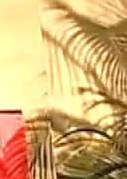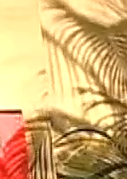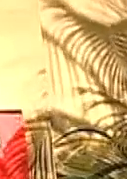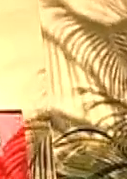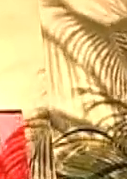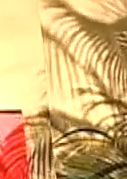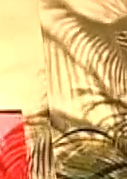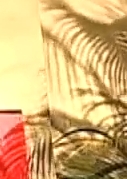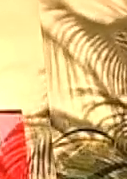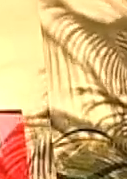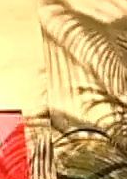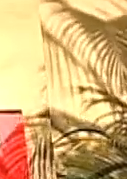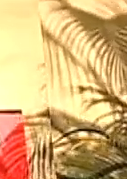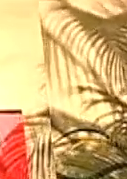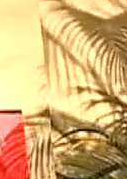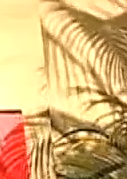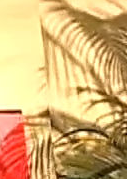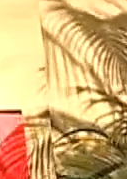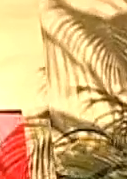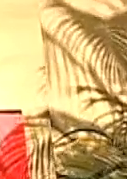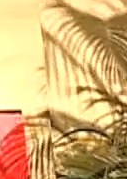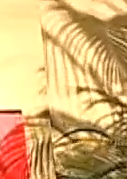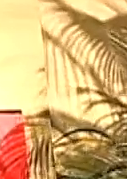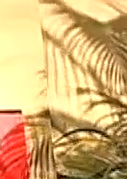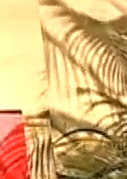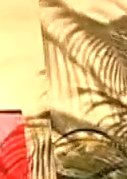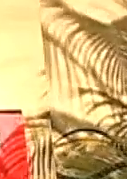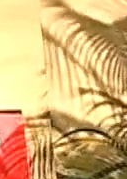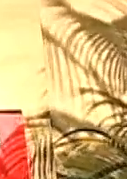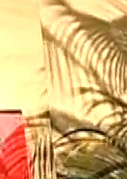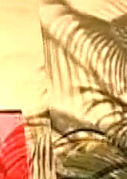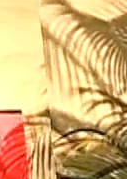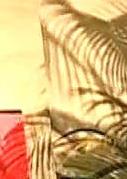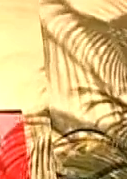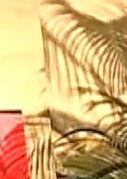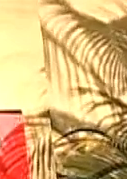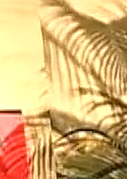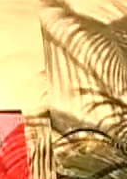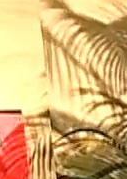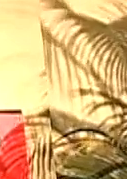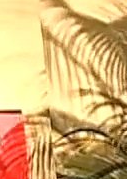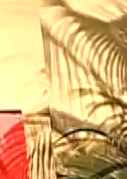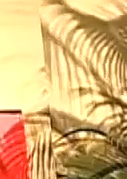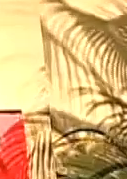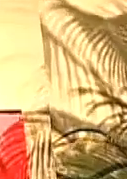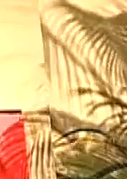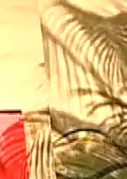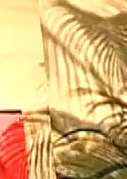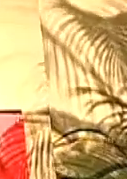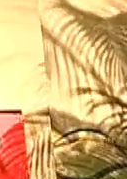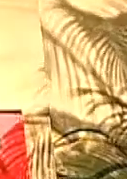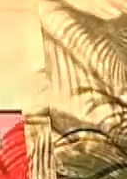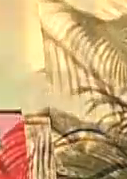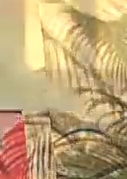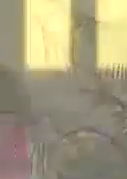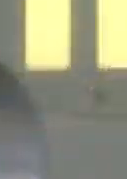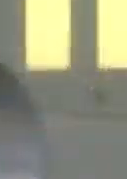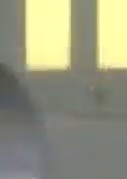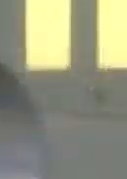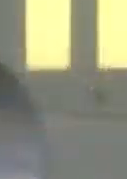Luis, quien les hacía feliz un pelao con totuma. En mi barrio el redondito que